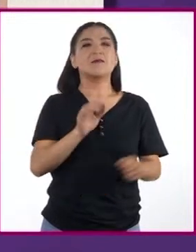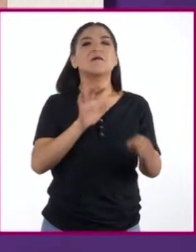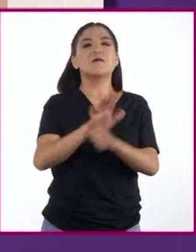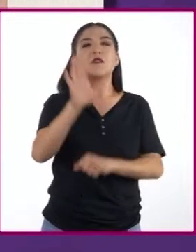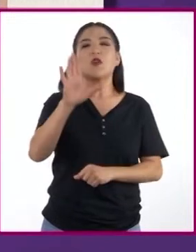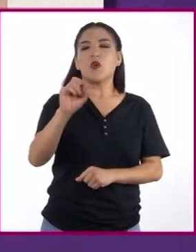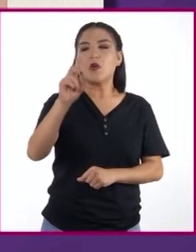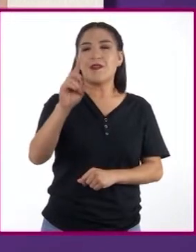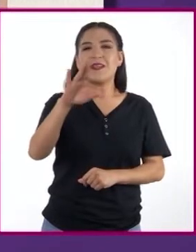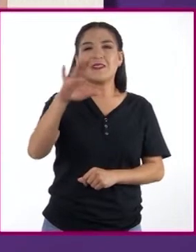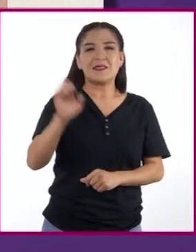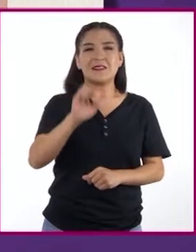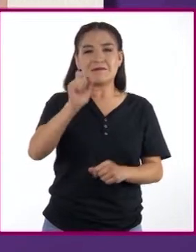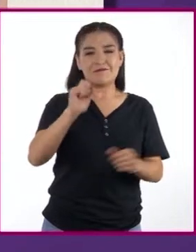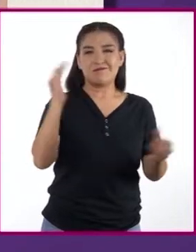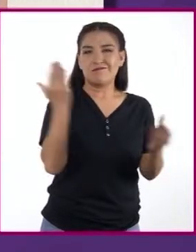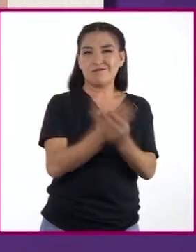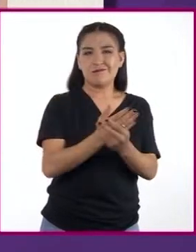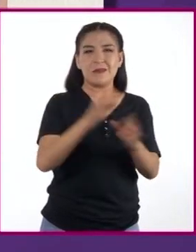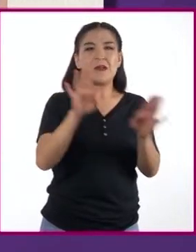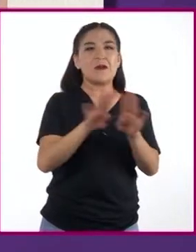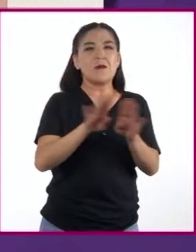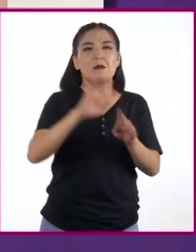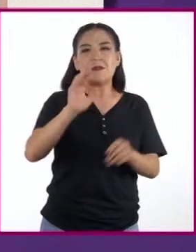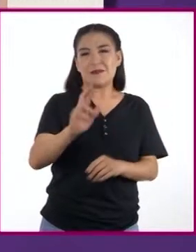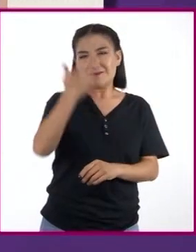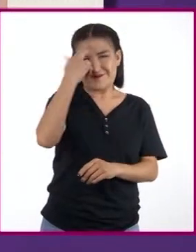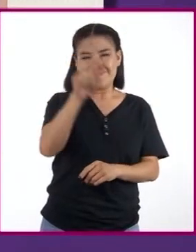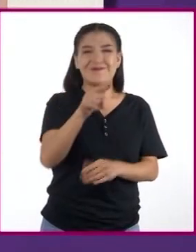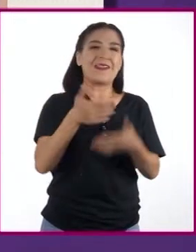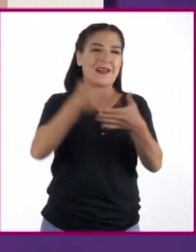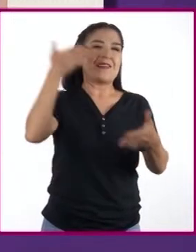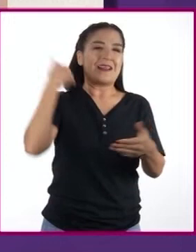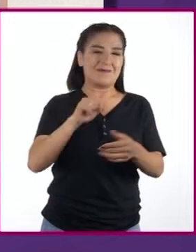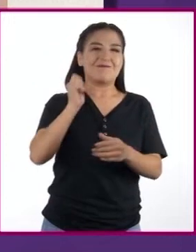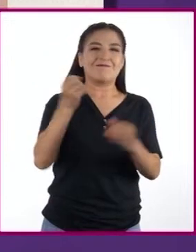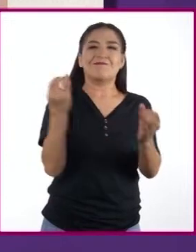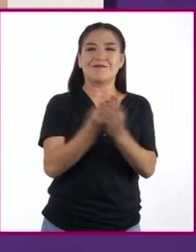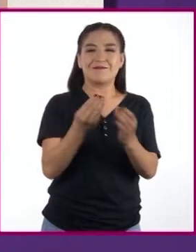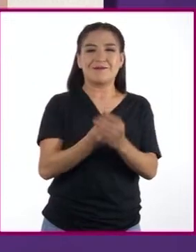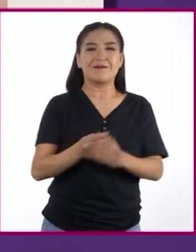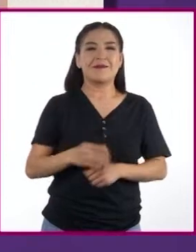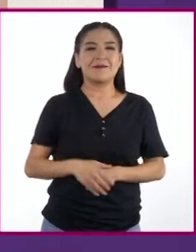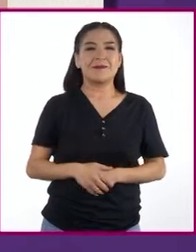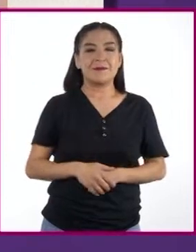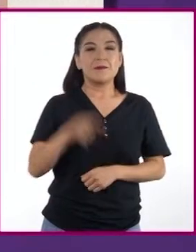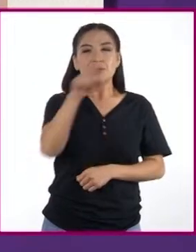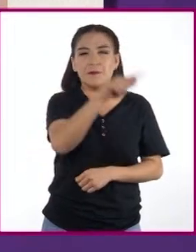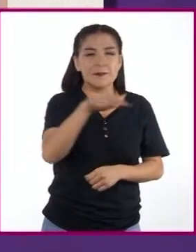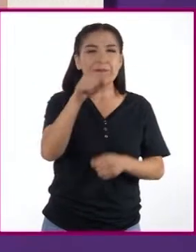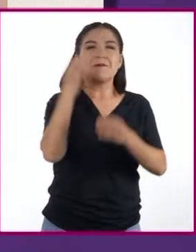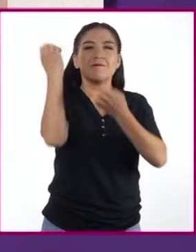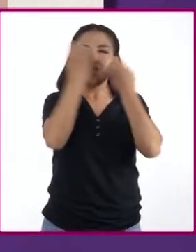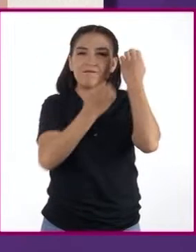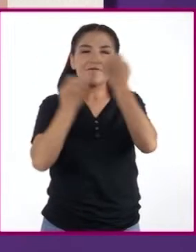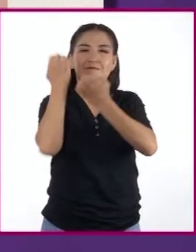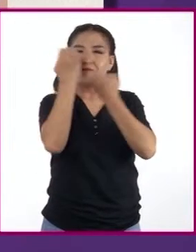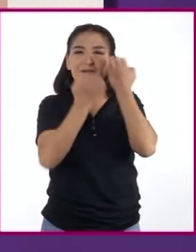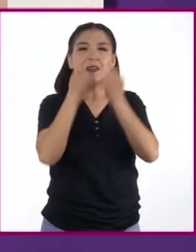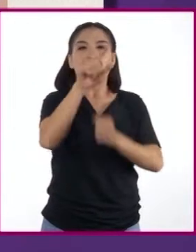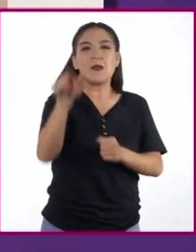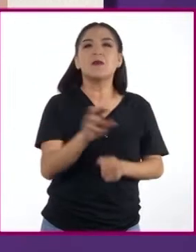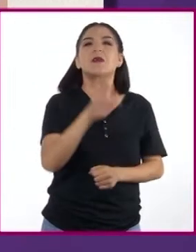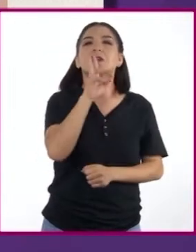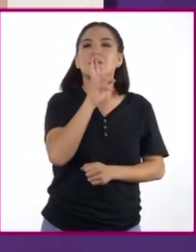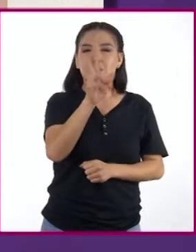códice que ya conocieron en una sesión anterior. Analícenla y respondan de